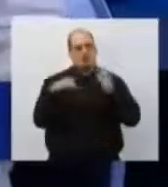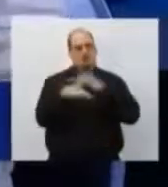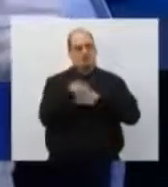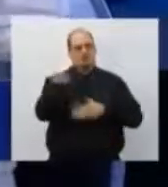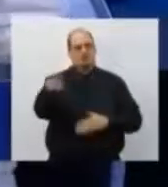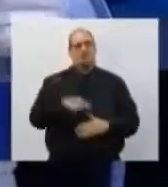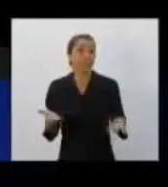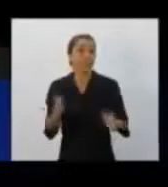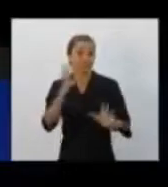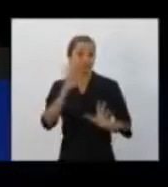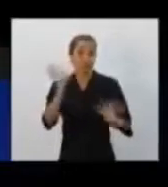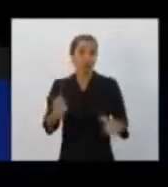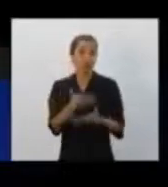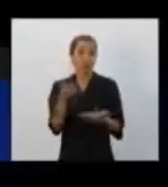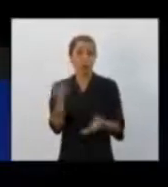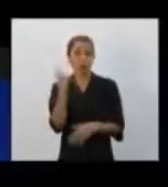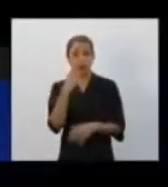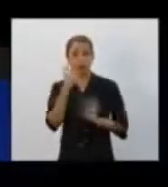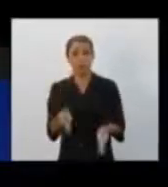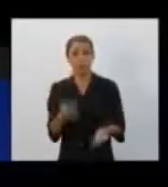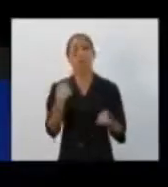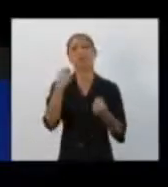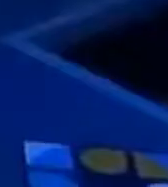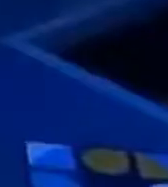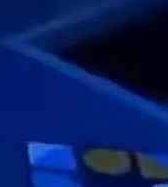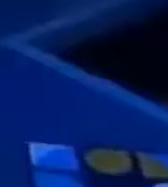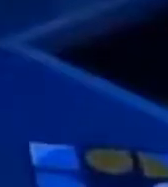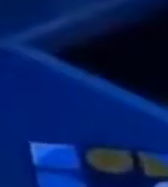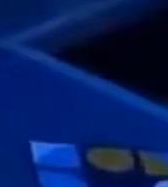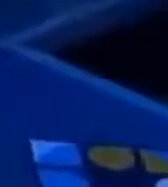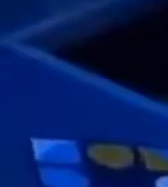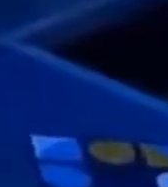Gracias por su atención. La Argentina es un país